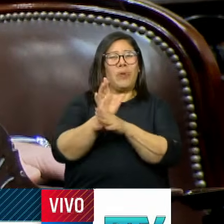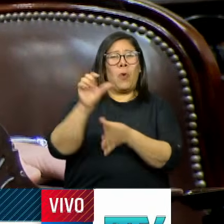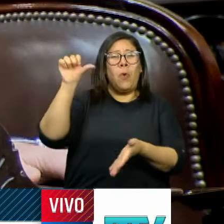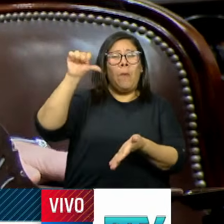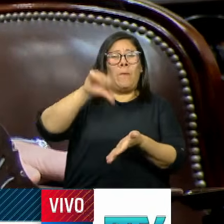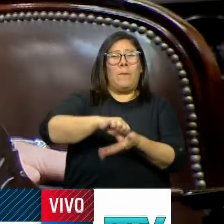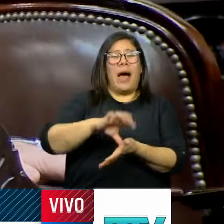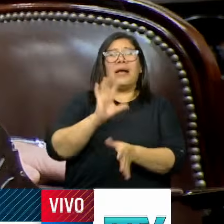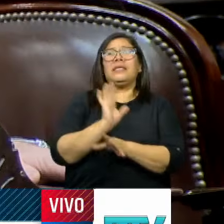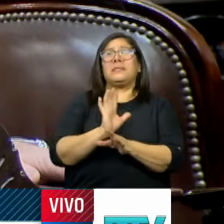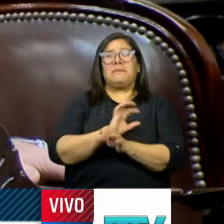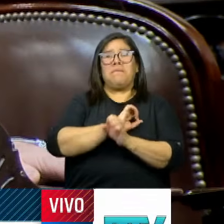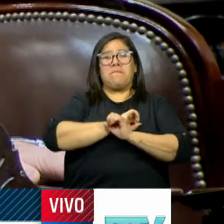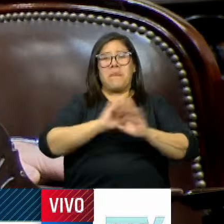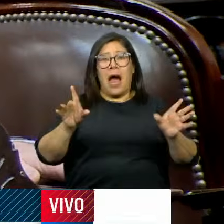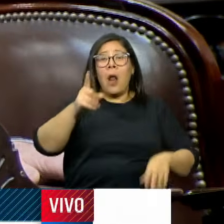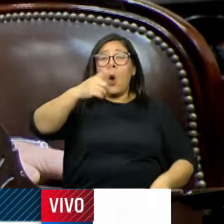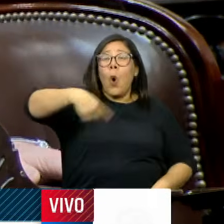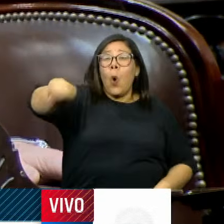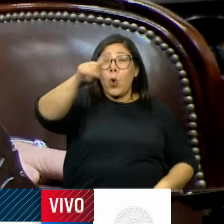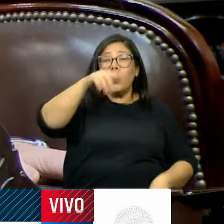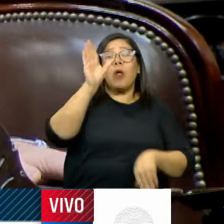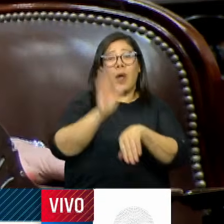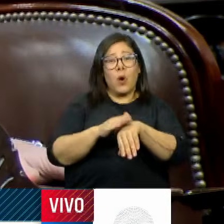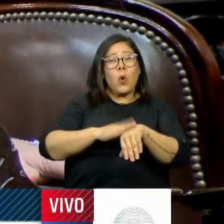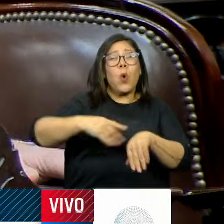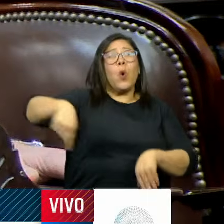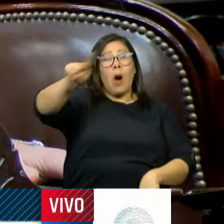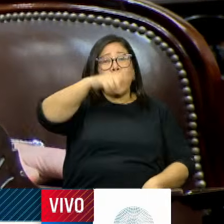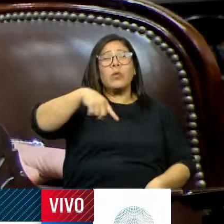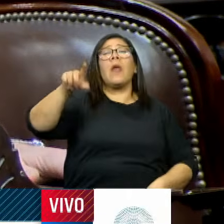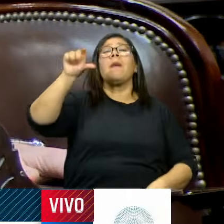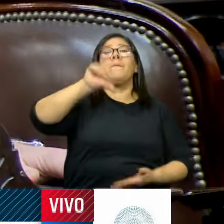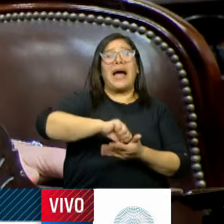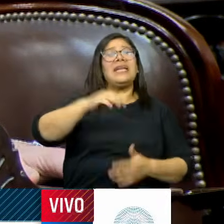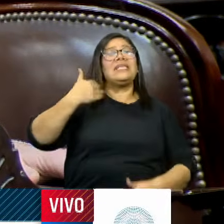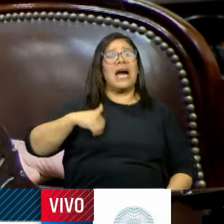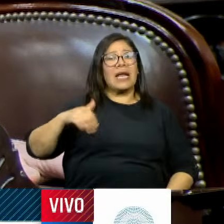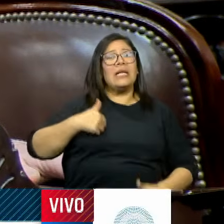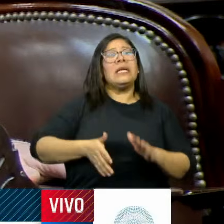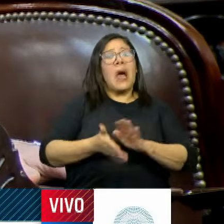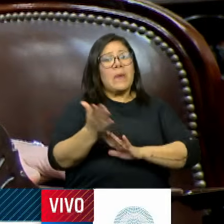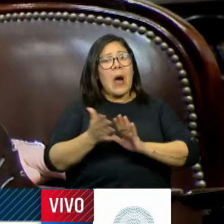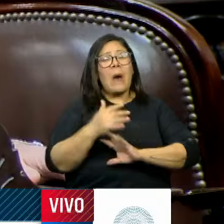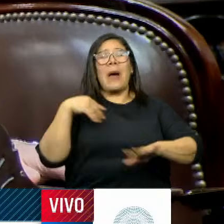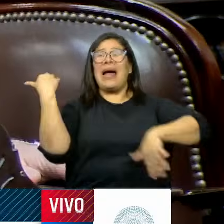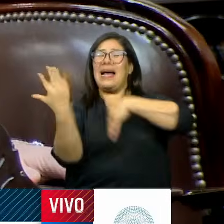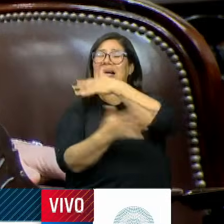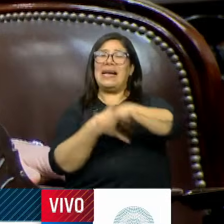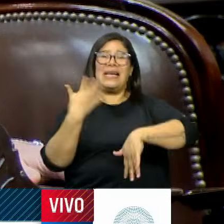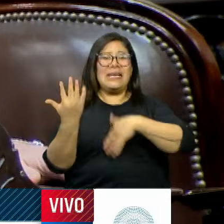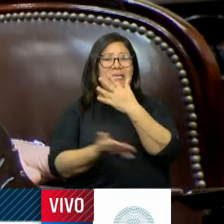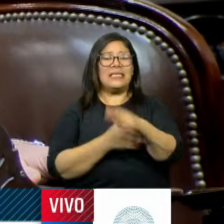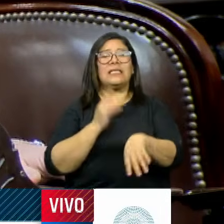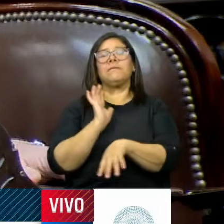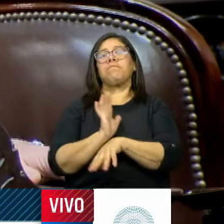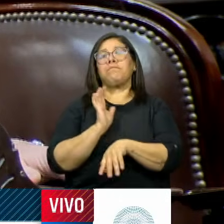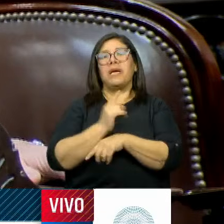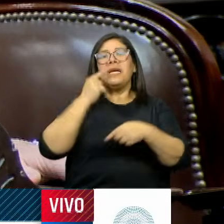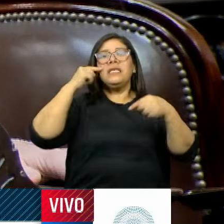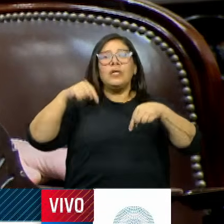entero. Ustedes están condenando a la Argentina a una crisis institucional. Ustedes que creen que